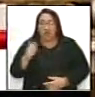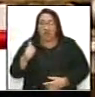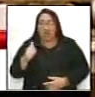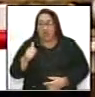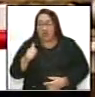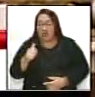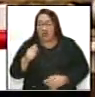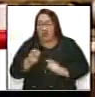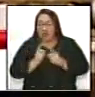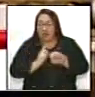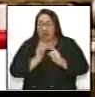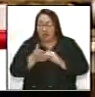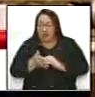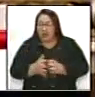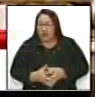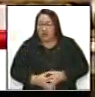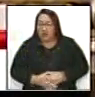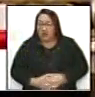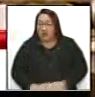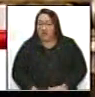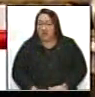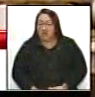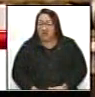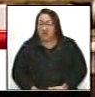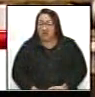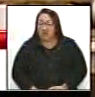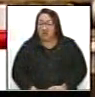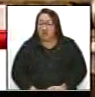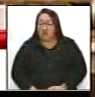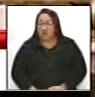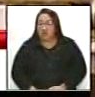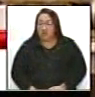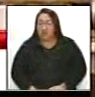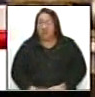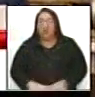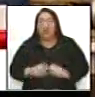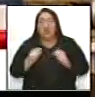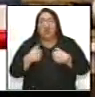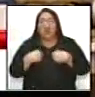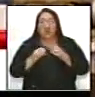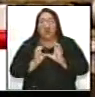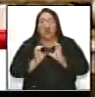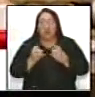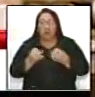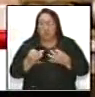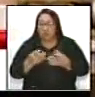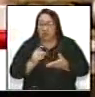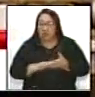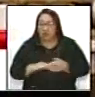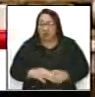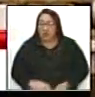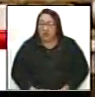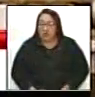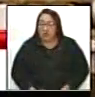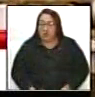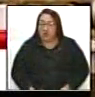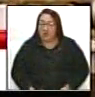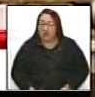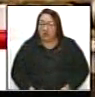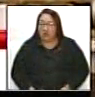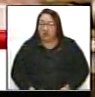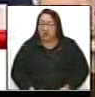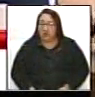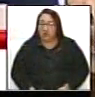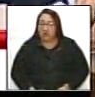es asesitaria y reemplaza, presente, con lo que tenemos el quórum. Están las licencias